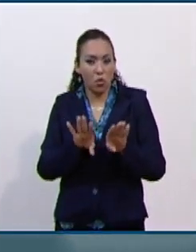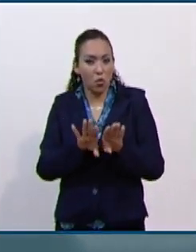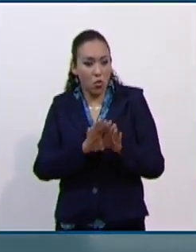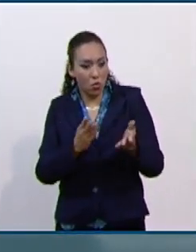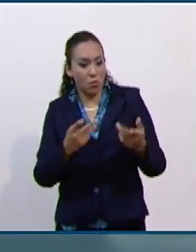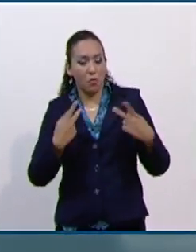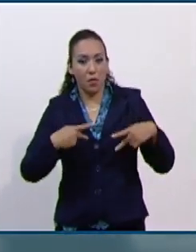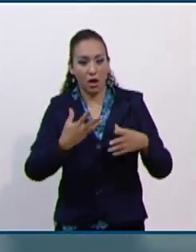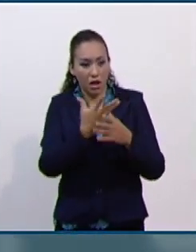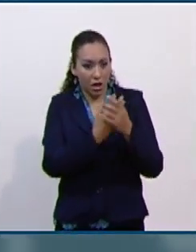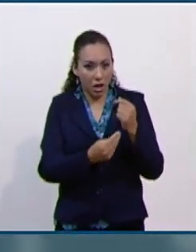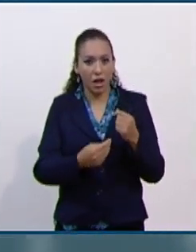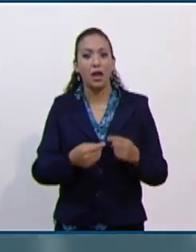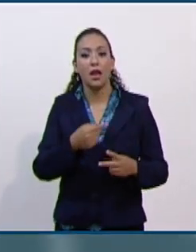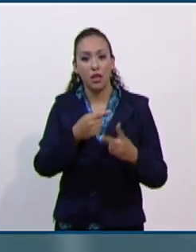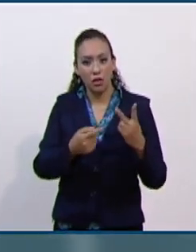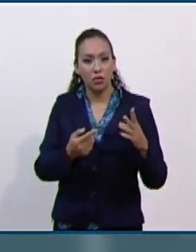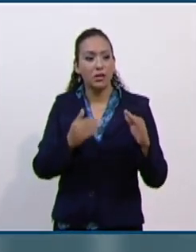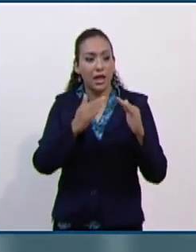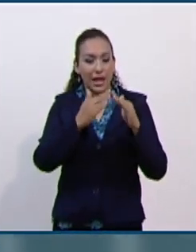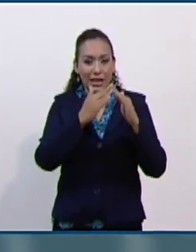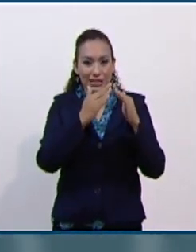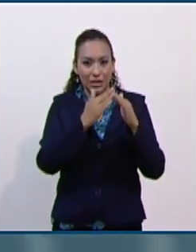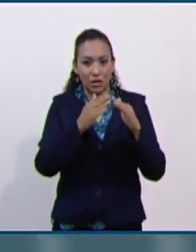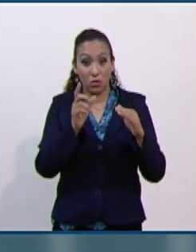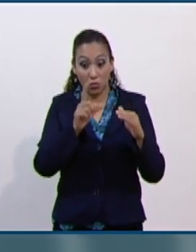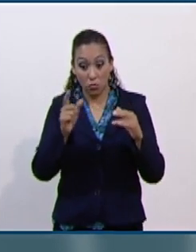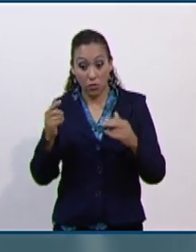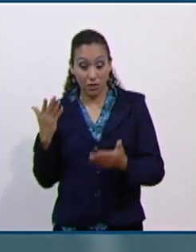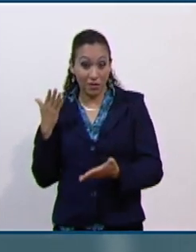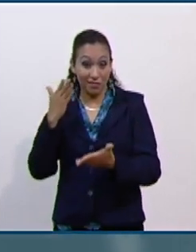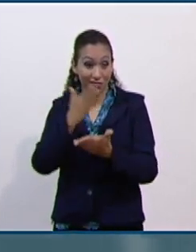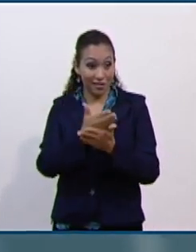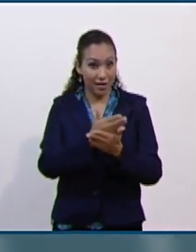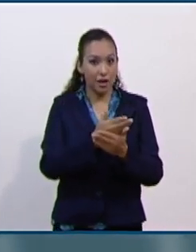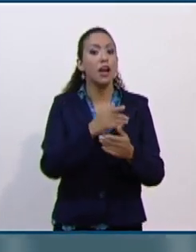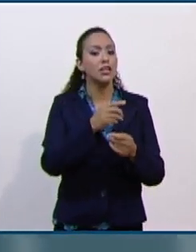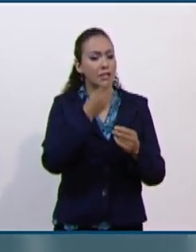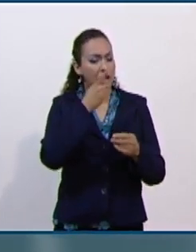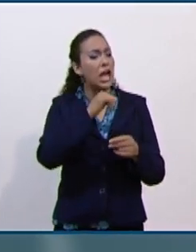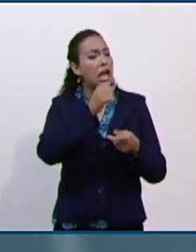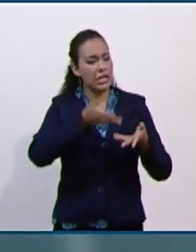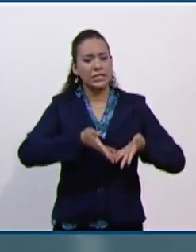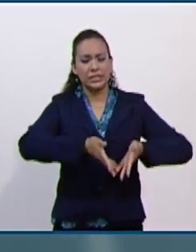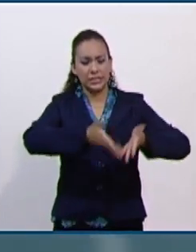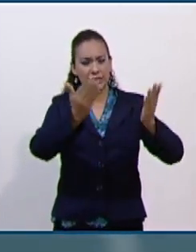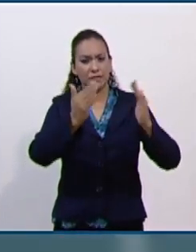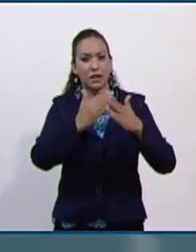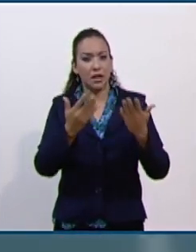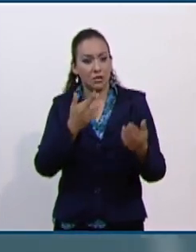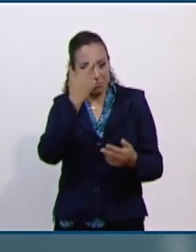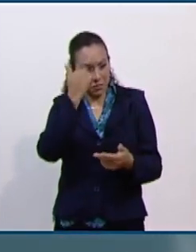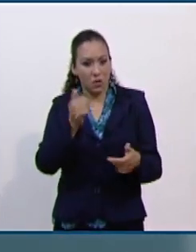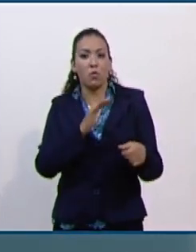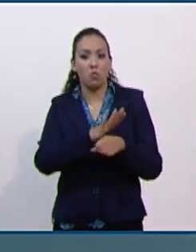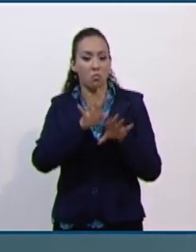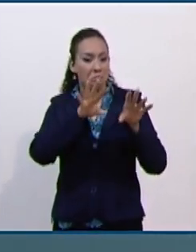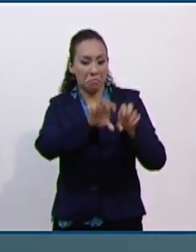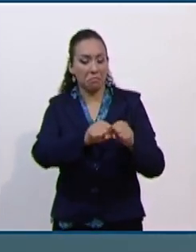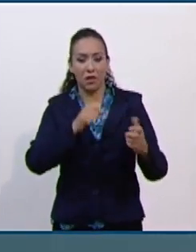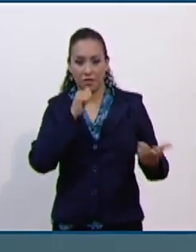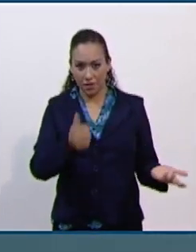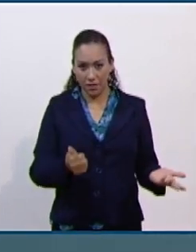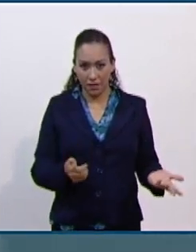diversas personas que se encontraban en el inmueble al momento del cateo se les permitió abandonarlo sin justificación aparente. Advierte que en